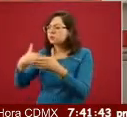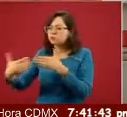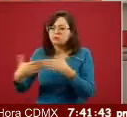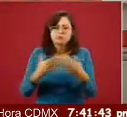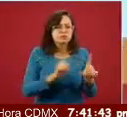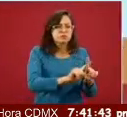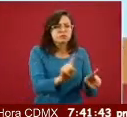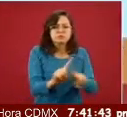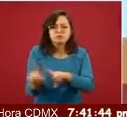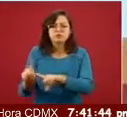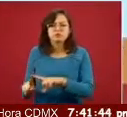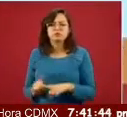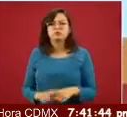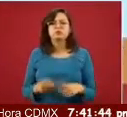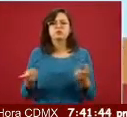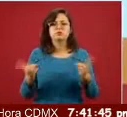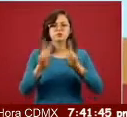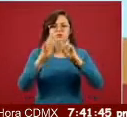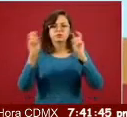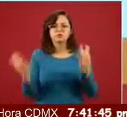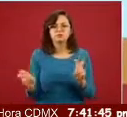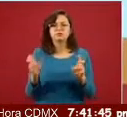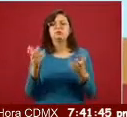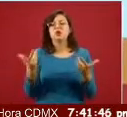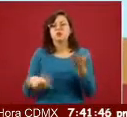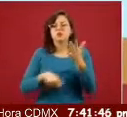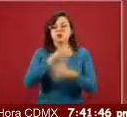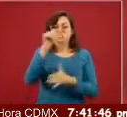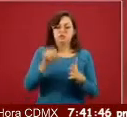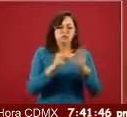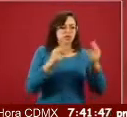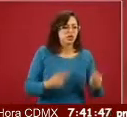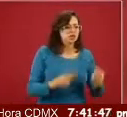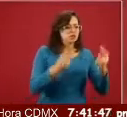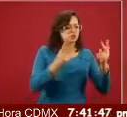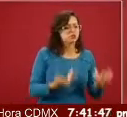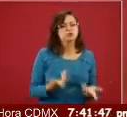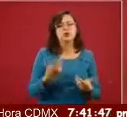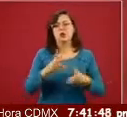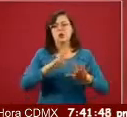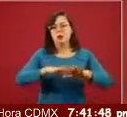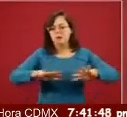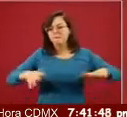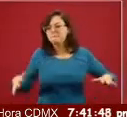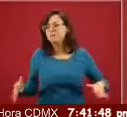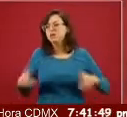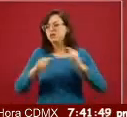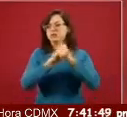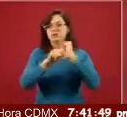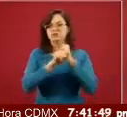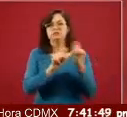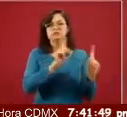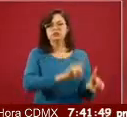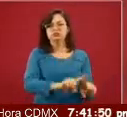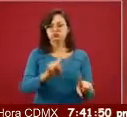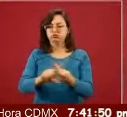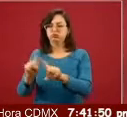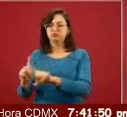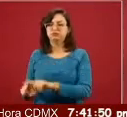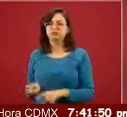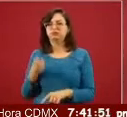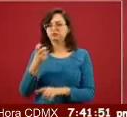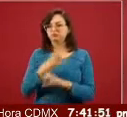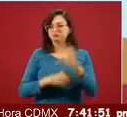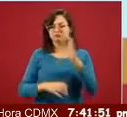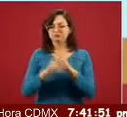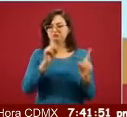actualizadas de temas específicos, centros comerciales, playas, plazas, transporte, etcétera. Y es el tipo de conversaciones técnicas